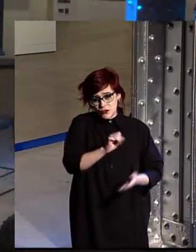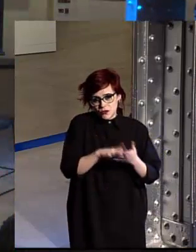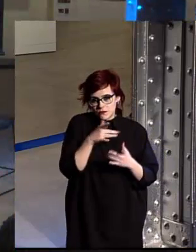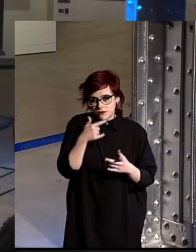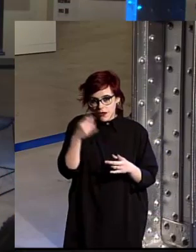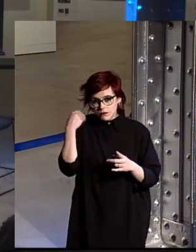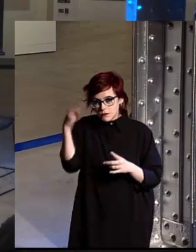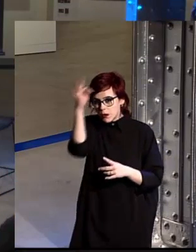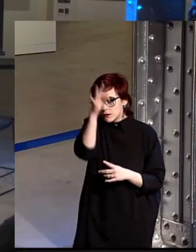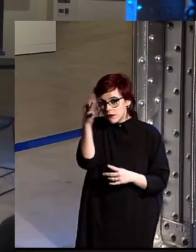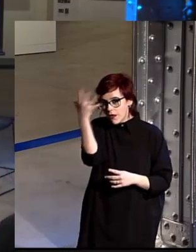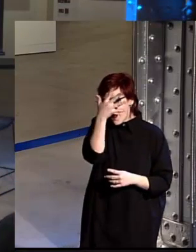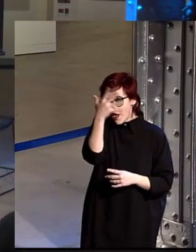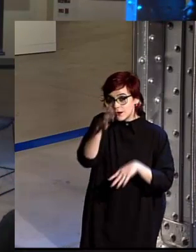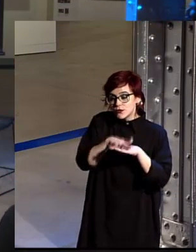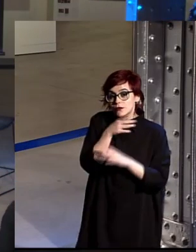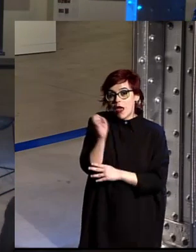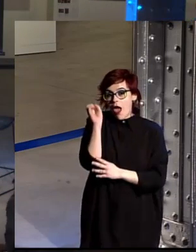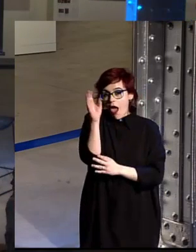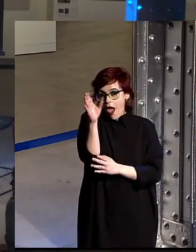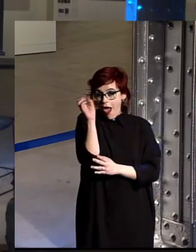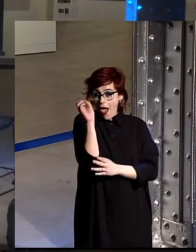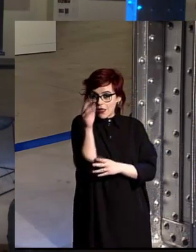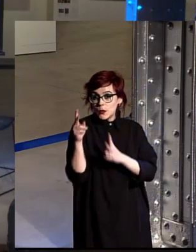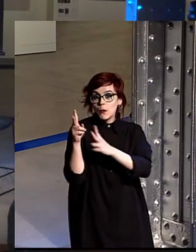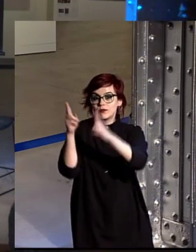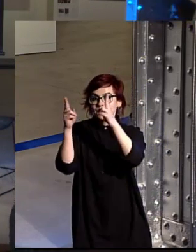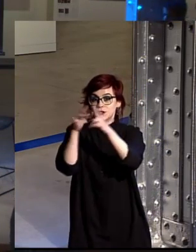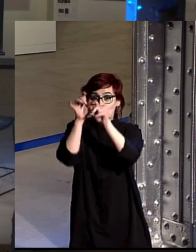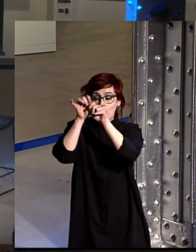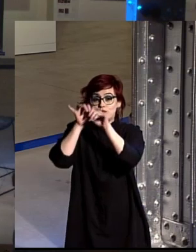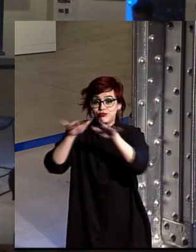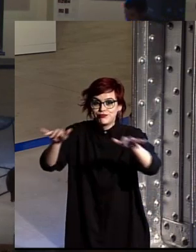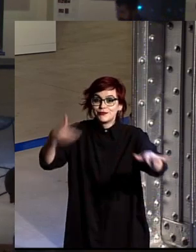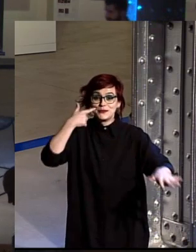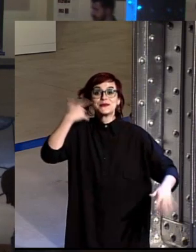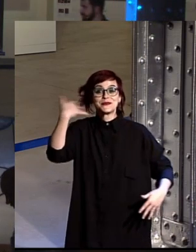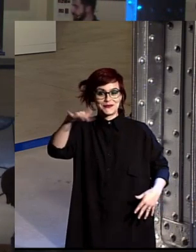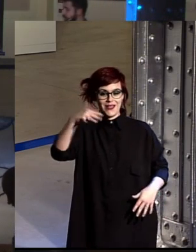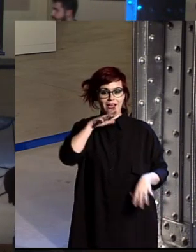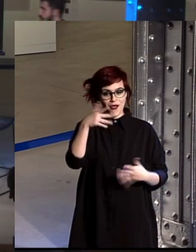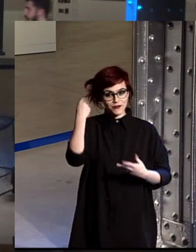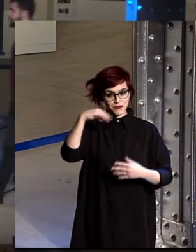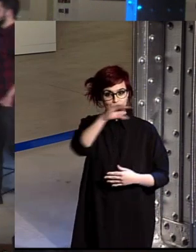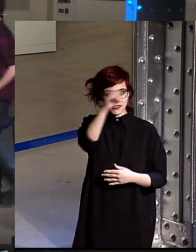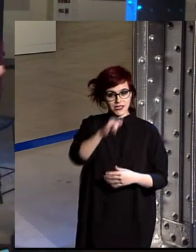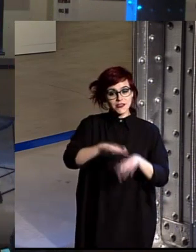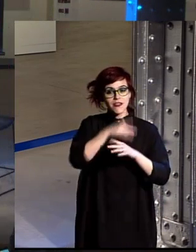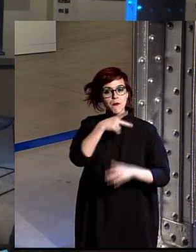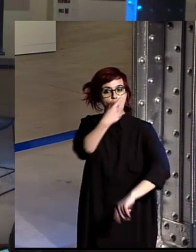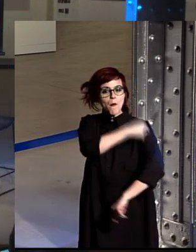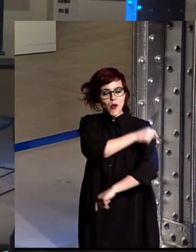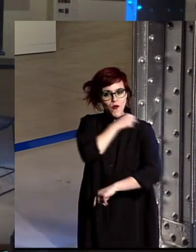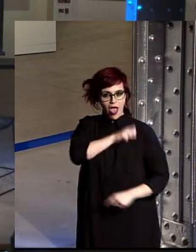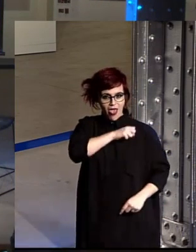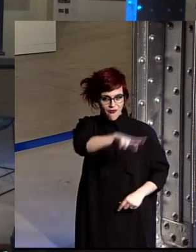corten el trocito de discurso tuyo del principio y lo hagan rular por ahí. Vas a triunfar un montón. Vamos ahora con Lucas Sánchez, que nos va a hablar de la vacuna del ébola. Un